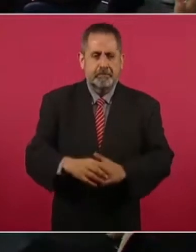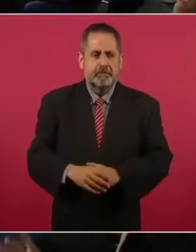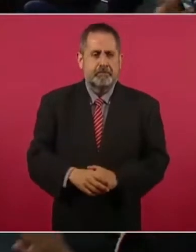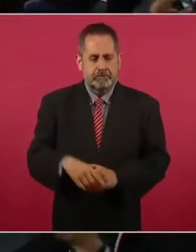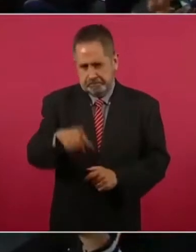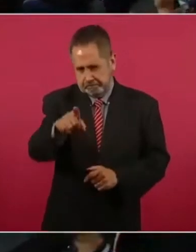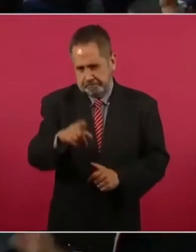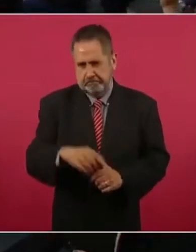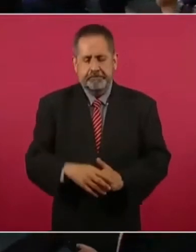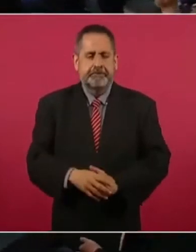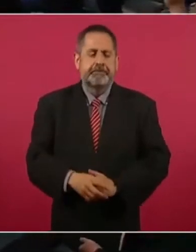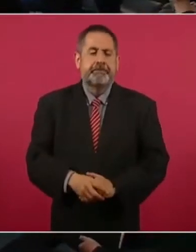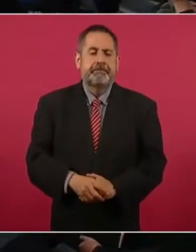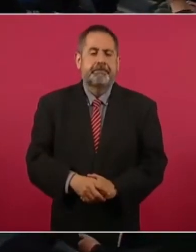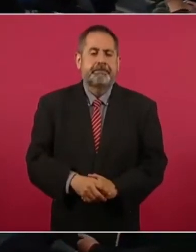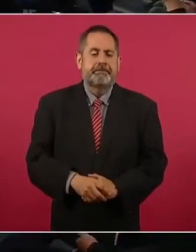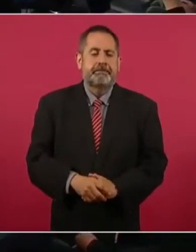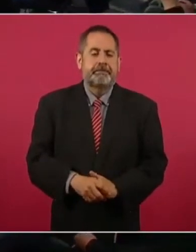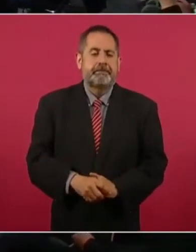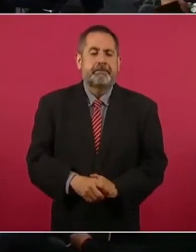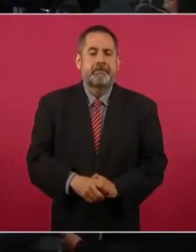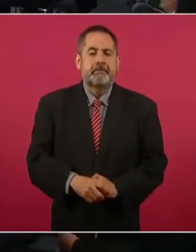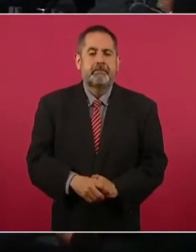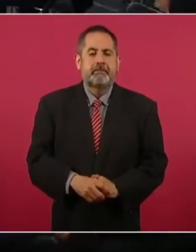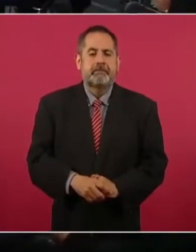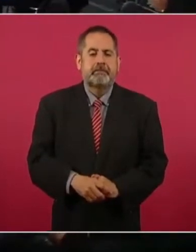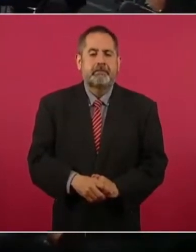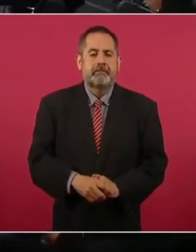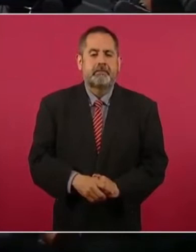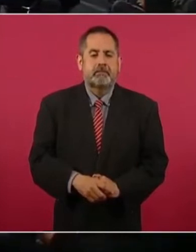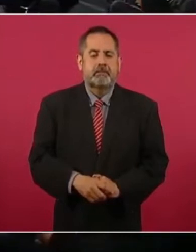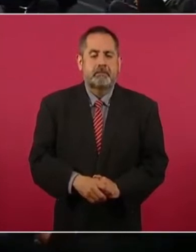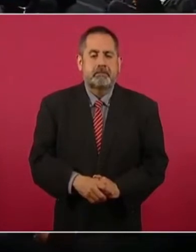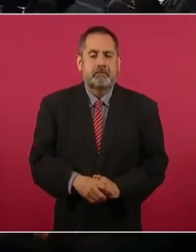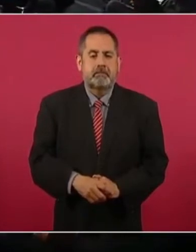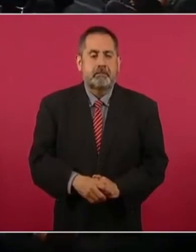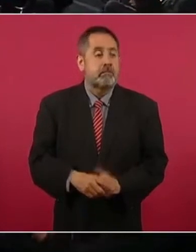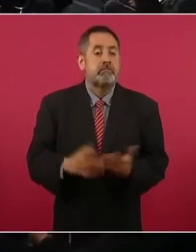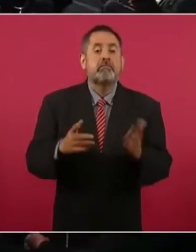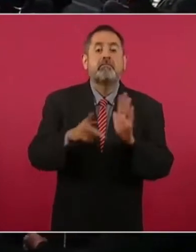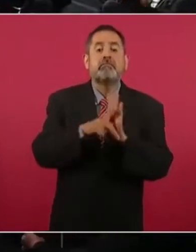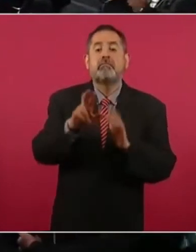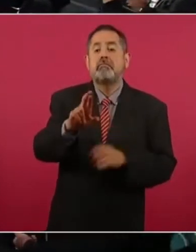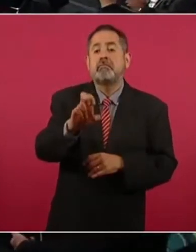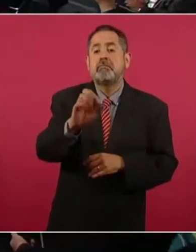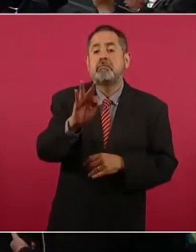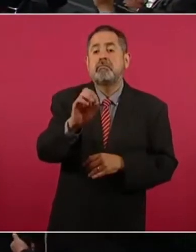Tú y tú, Teresa. Del Reforma no hay nadie